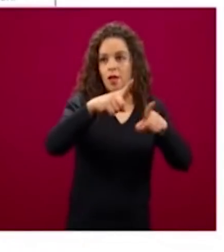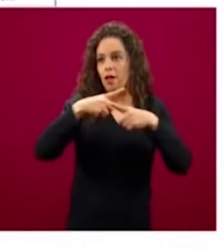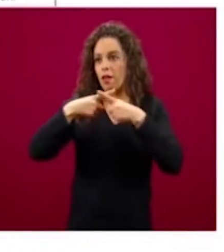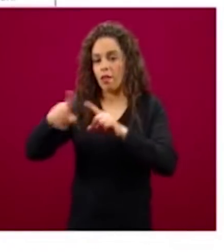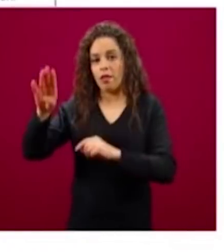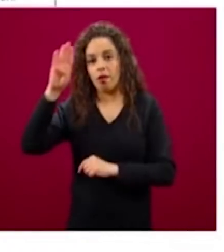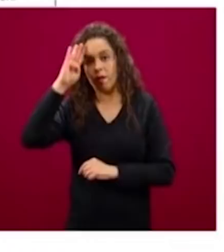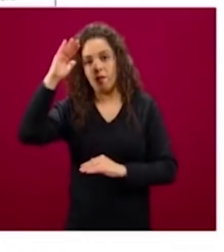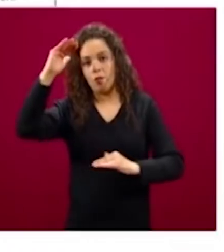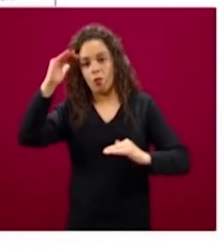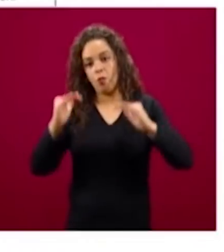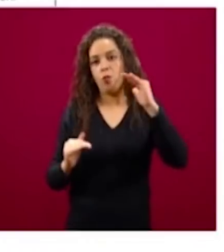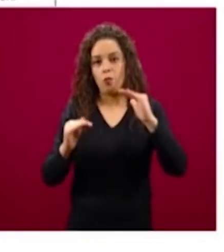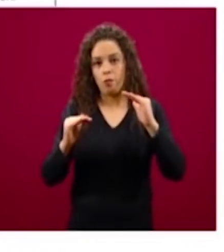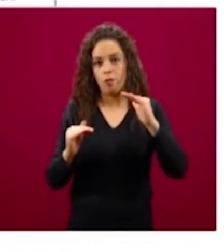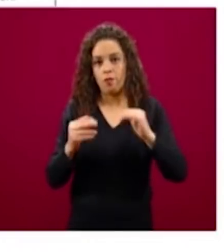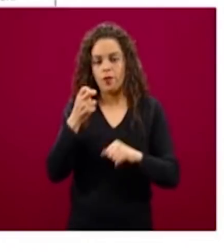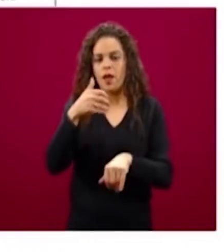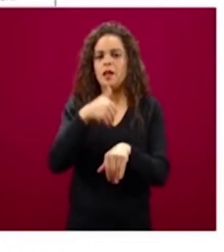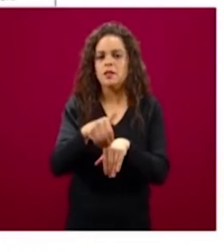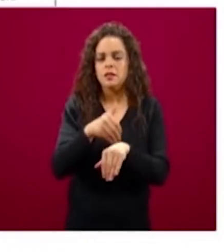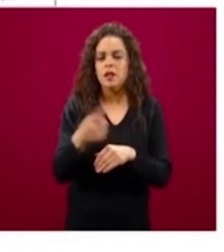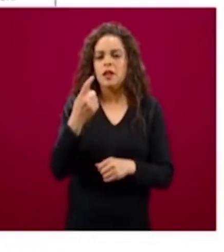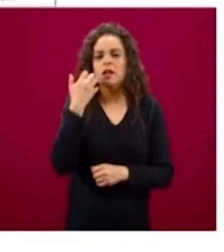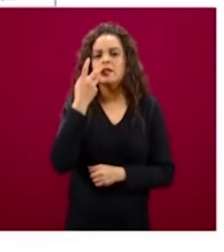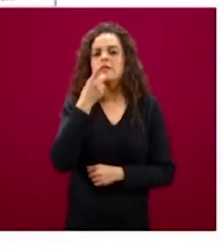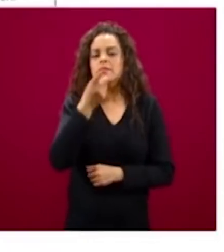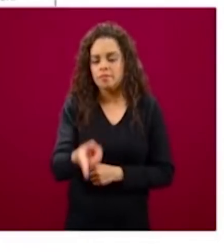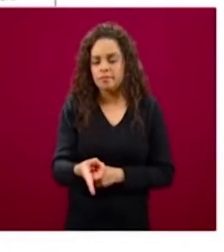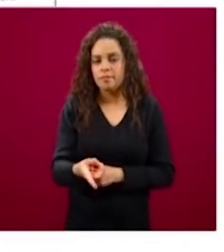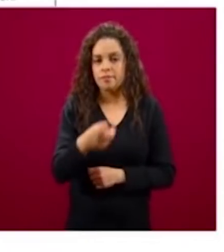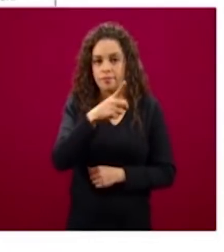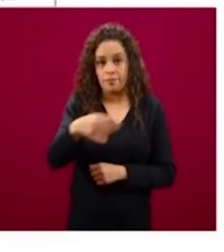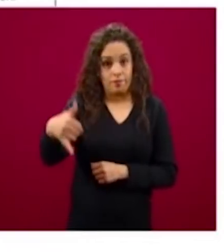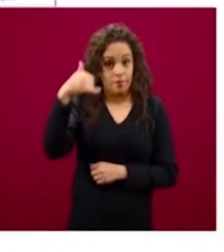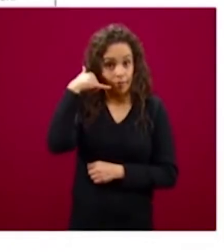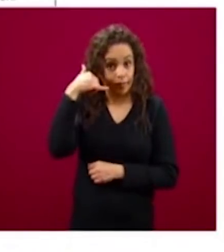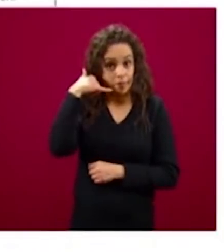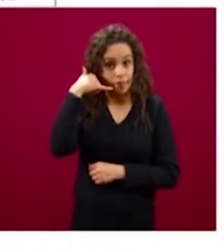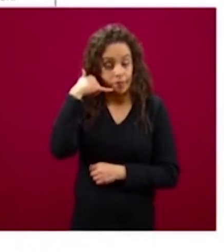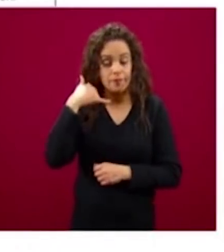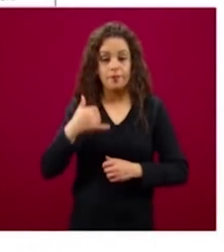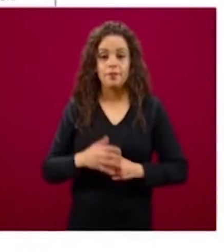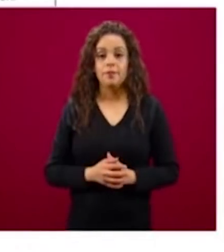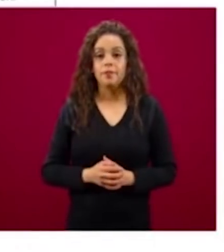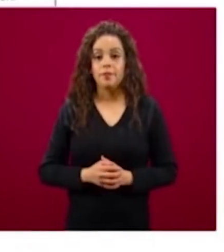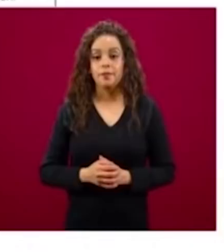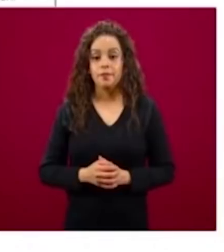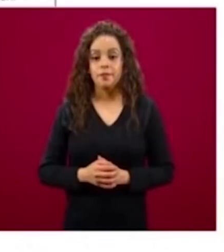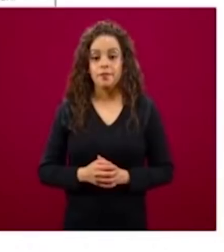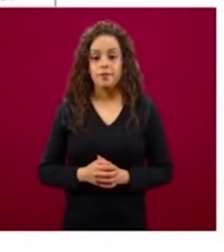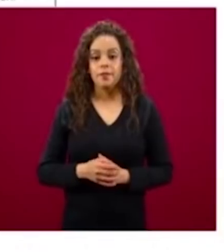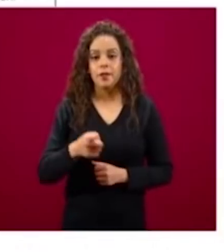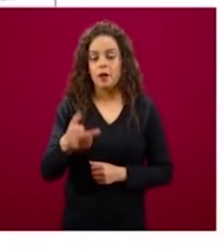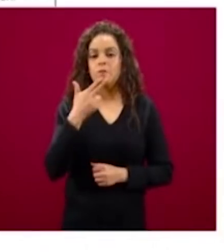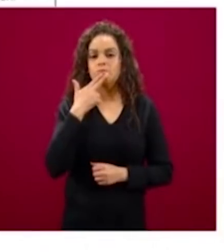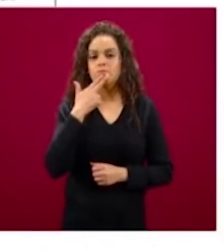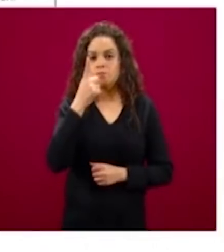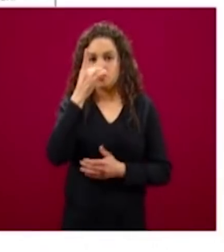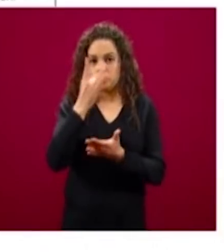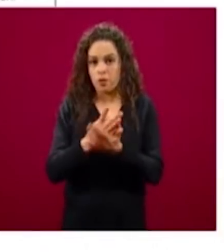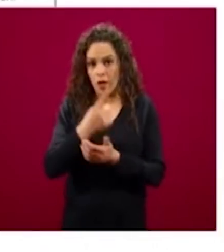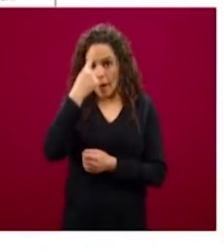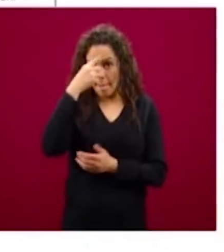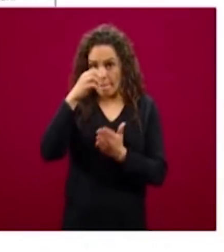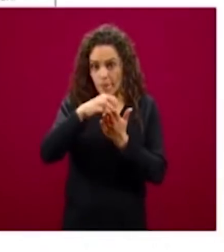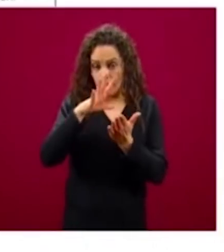número? Que este sistema call center del Centro Nacional de la Transfusión Sanguínea no solo sirve para agendar citas